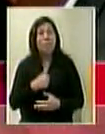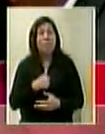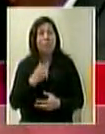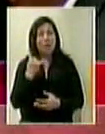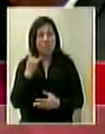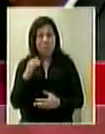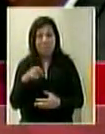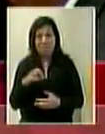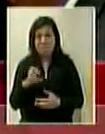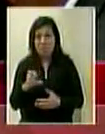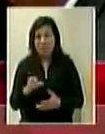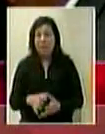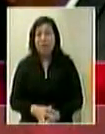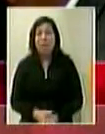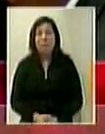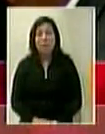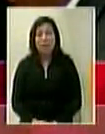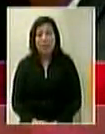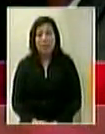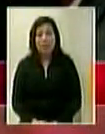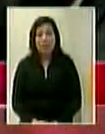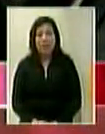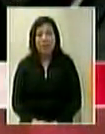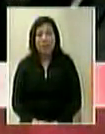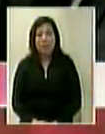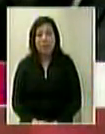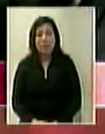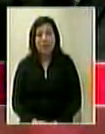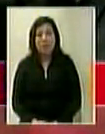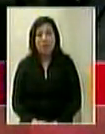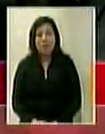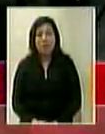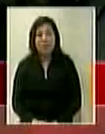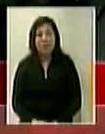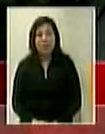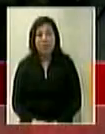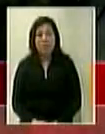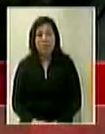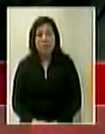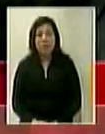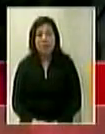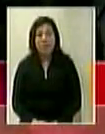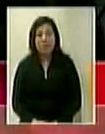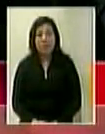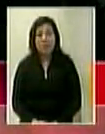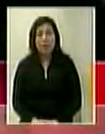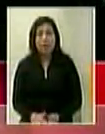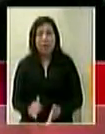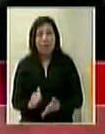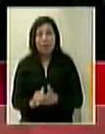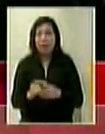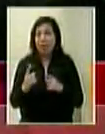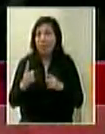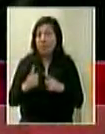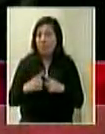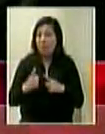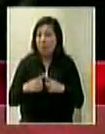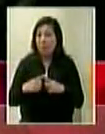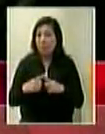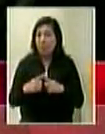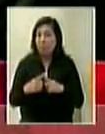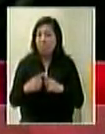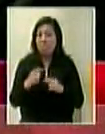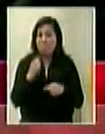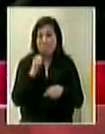INPE. Y hay un informe, señor, de inteligencia del propio INPE que dice, señor, que los terroristas, que en